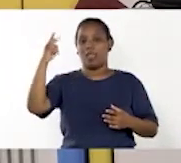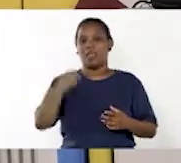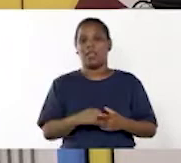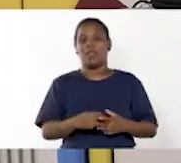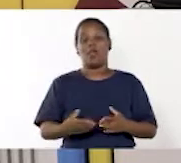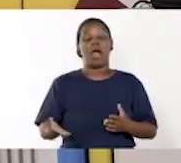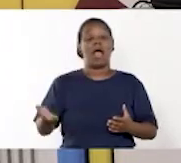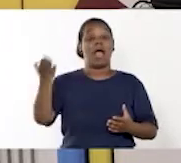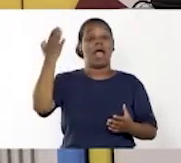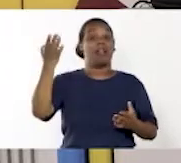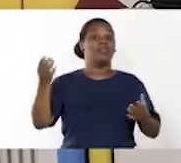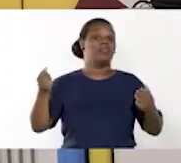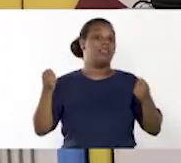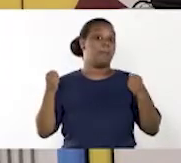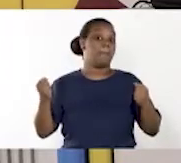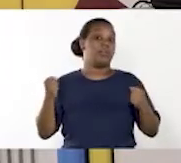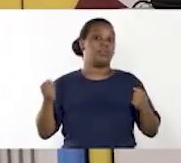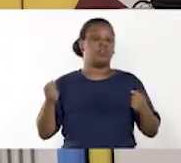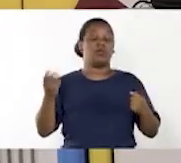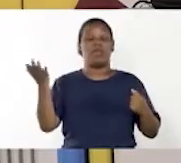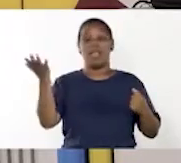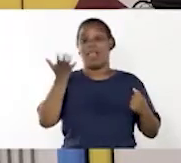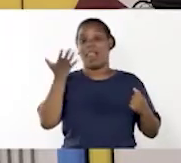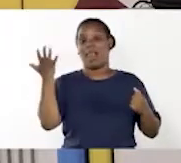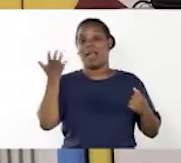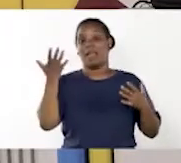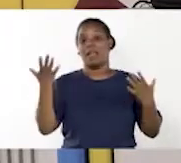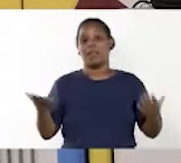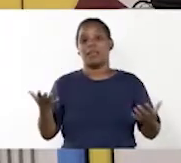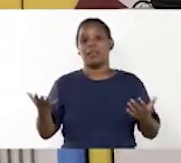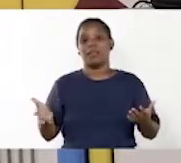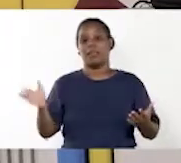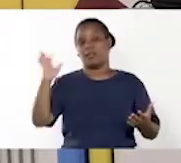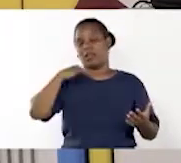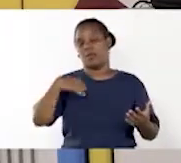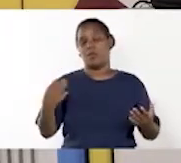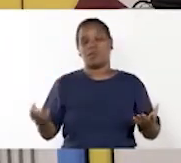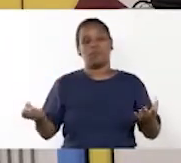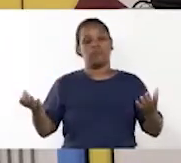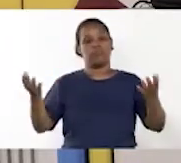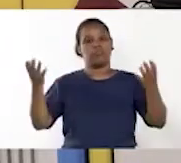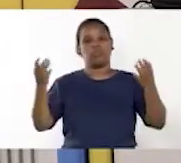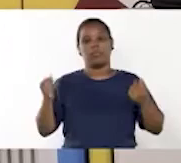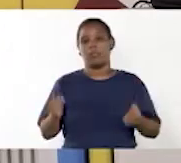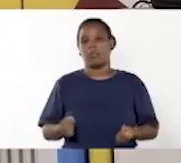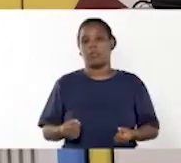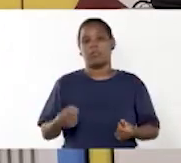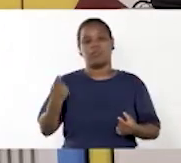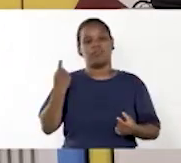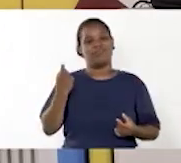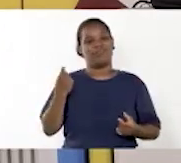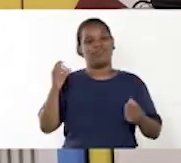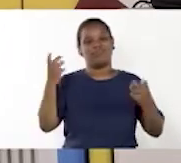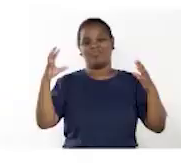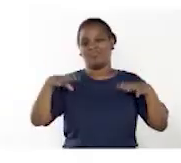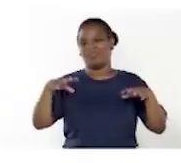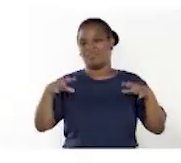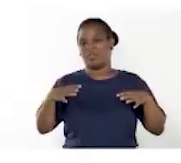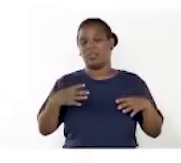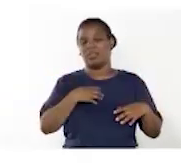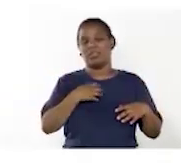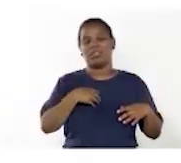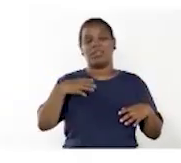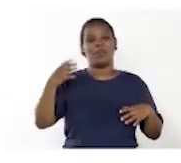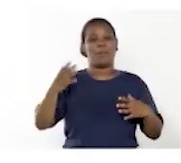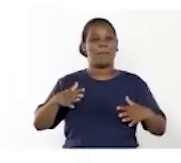que implica que el aire pesa, que desciende, que no hay evaporación y por lo tanto hay escasa precipitación y ahí tenemos el mayor